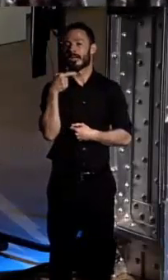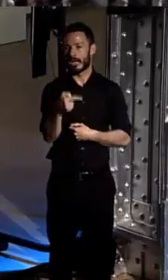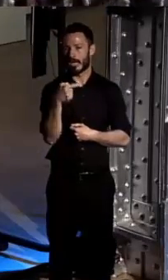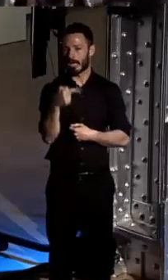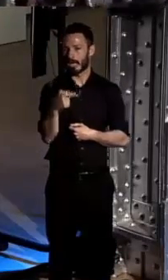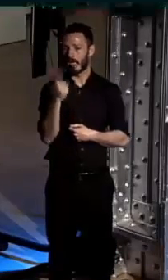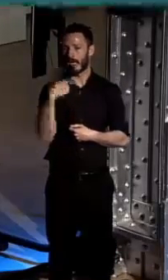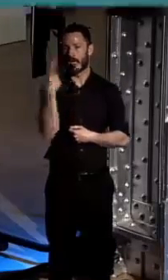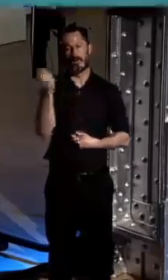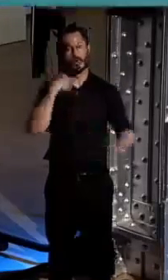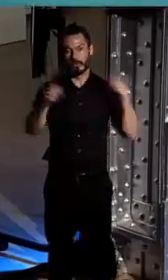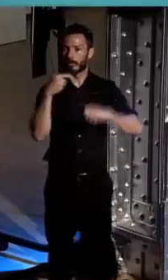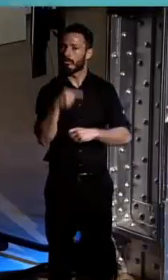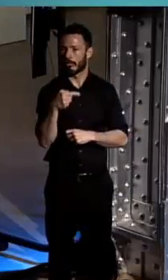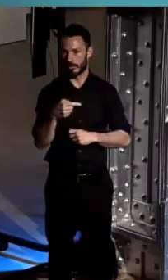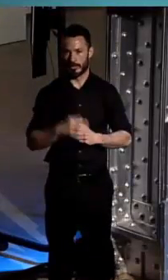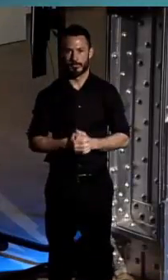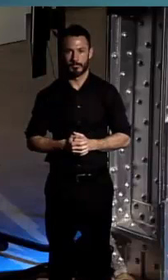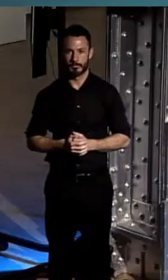el comportamiento.